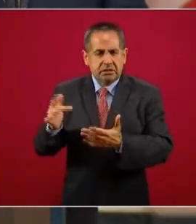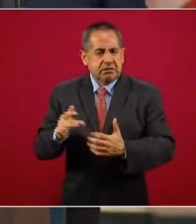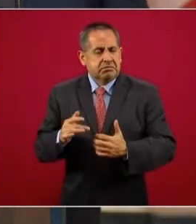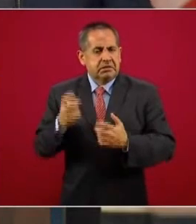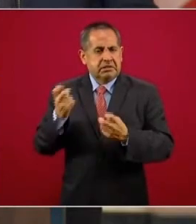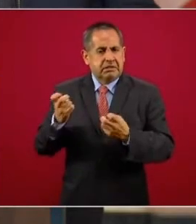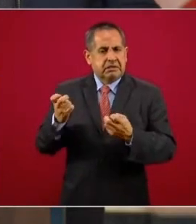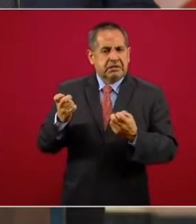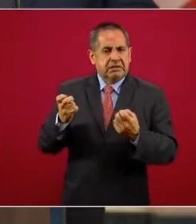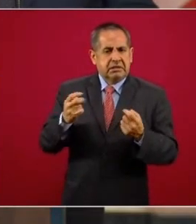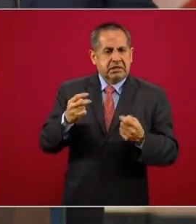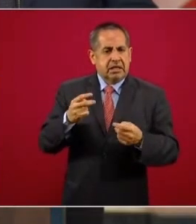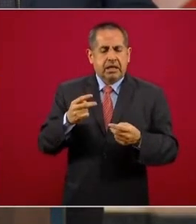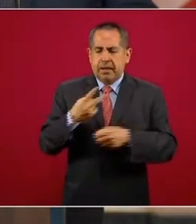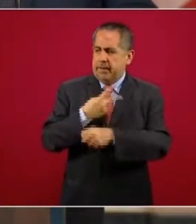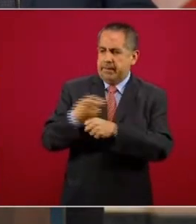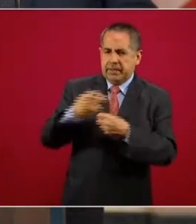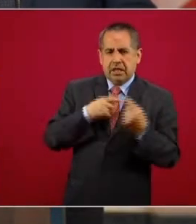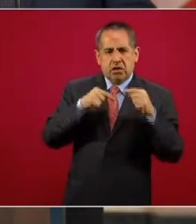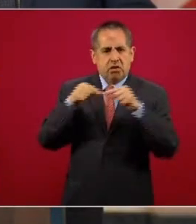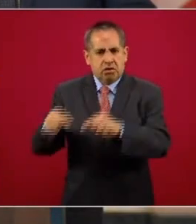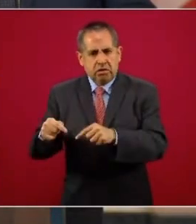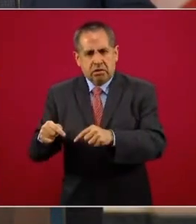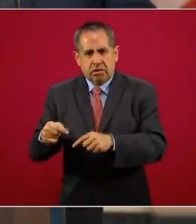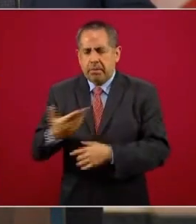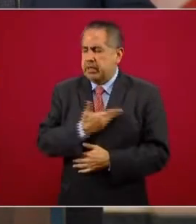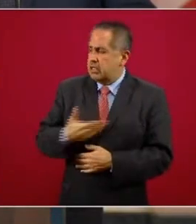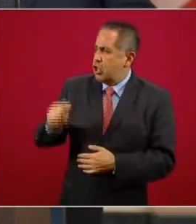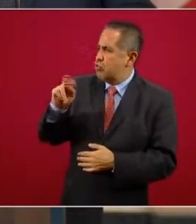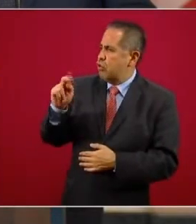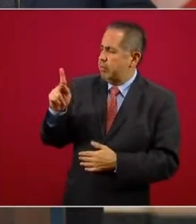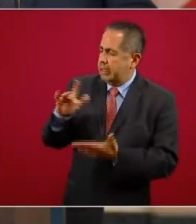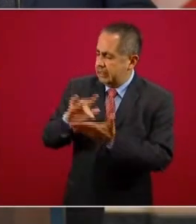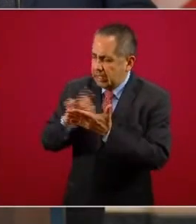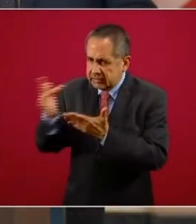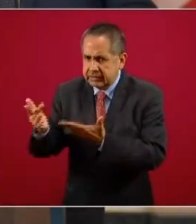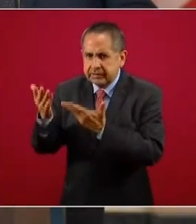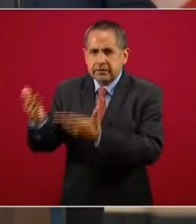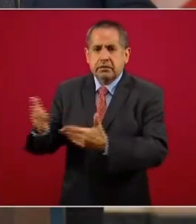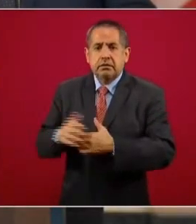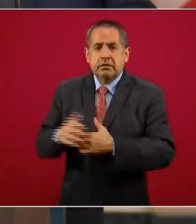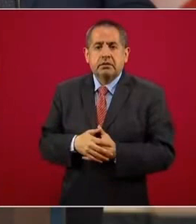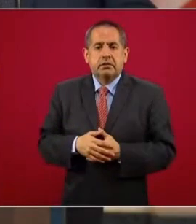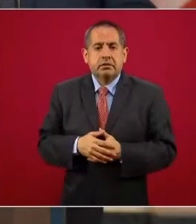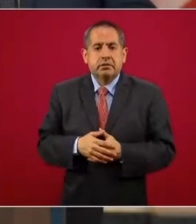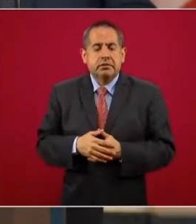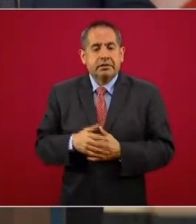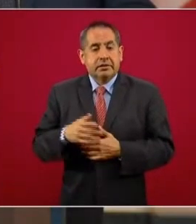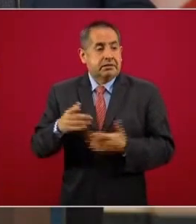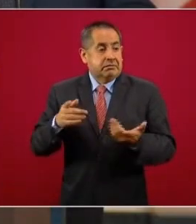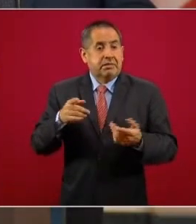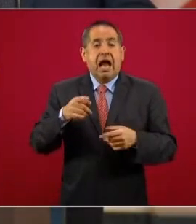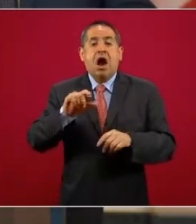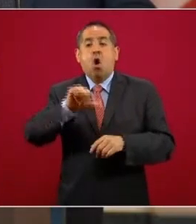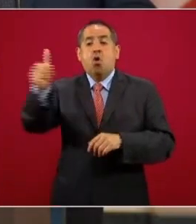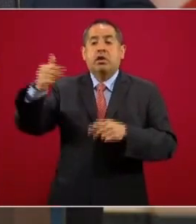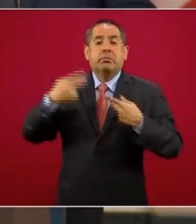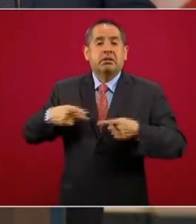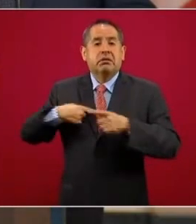esta recepción presidente de tron y en efecto fallaron los pronósticos